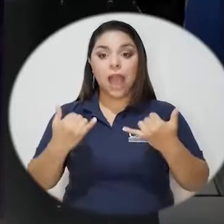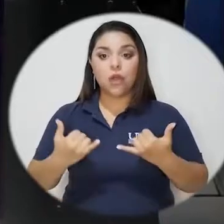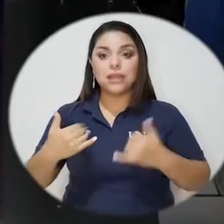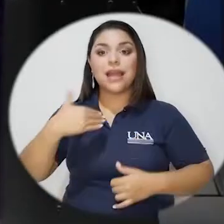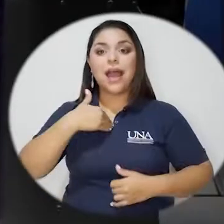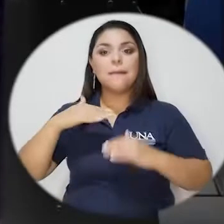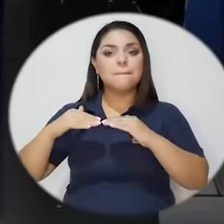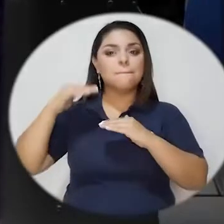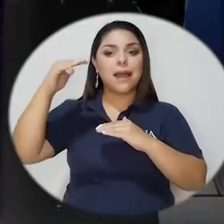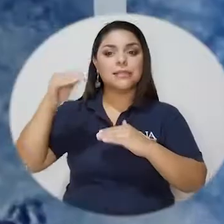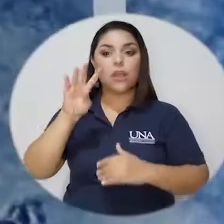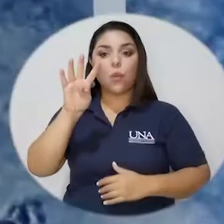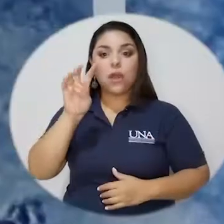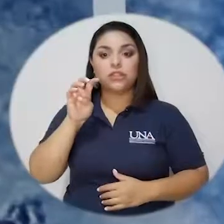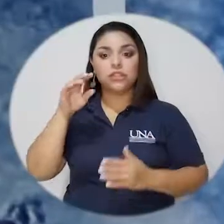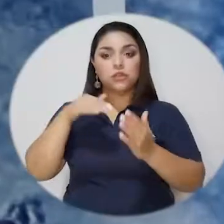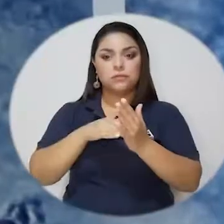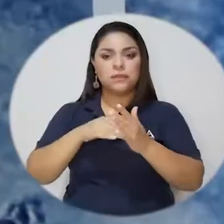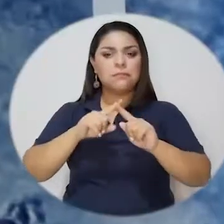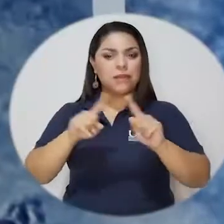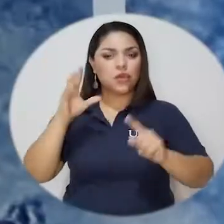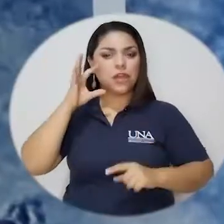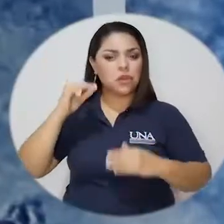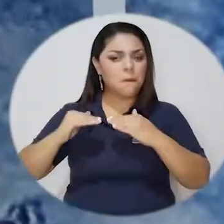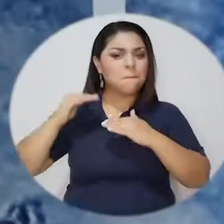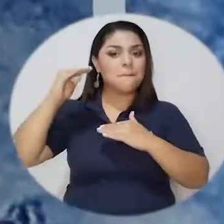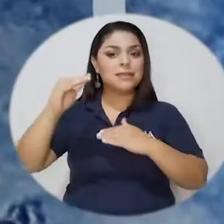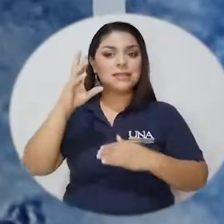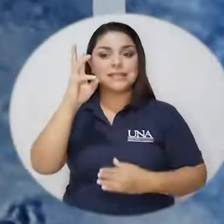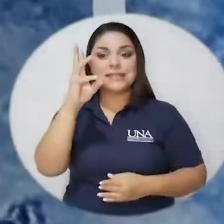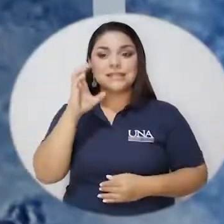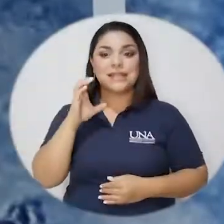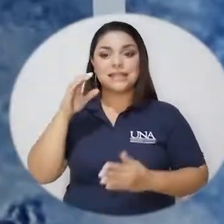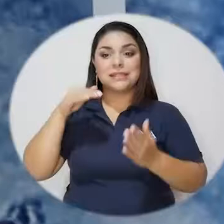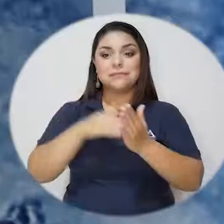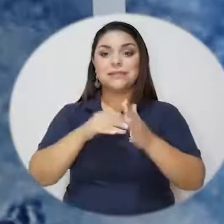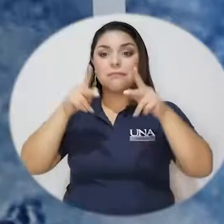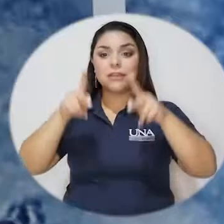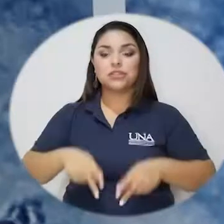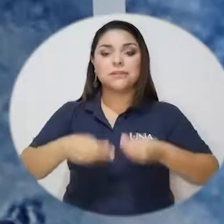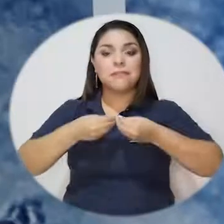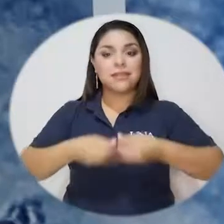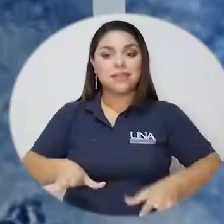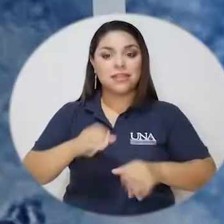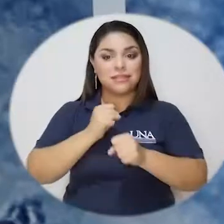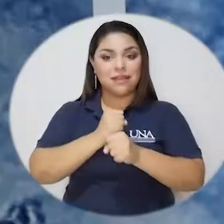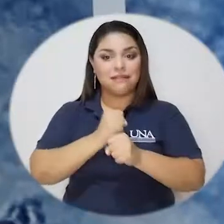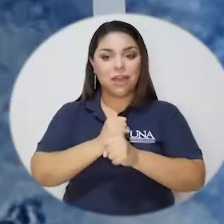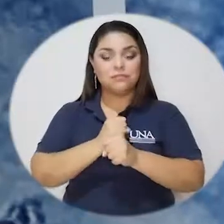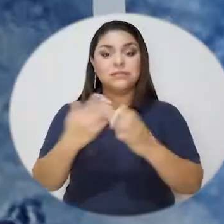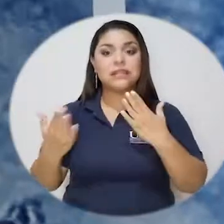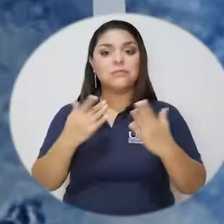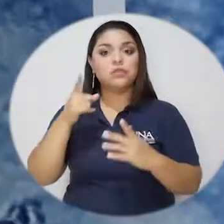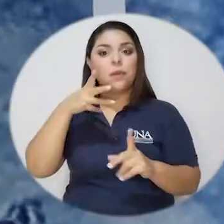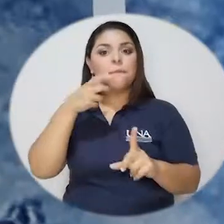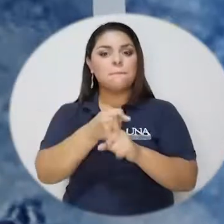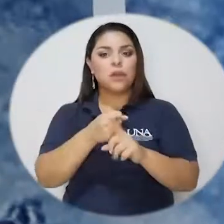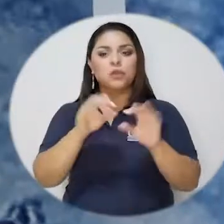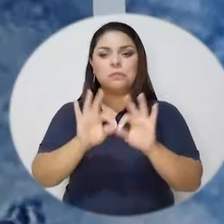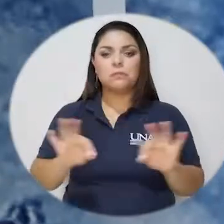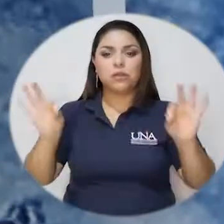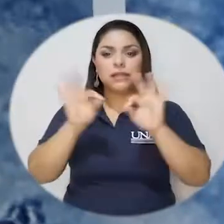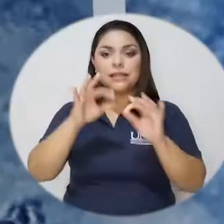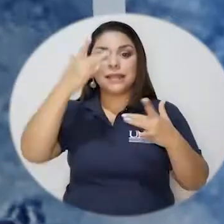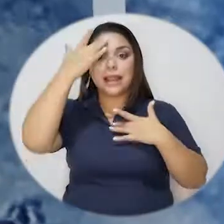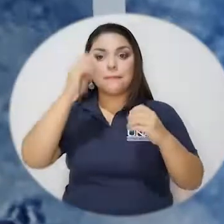bueno, ahorita hay más de 400,000, pero en algún momento fueron más de 600,000 personas que perdieron sus trabajos. Tal vez uno de los impactos más